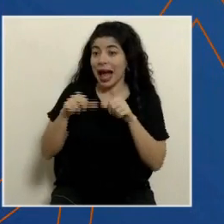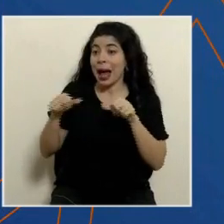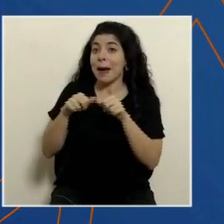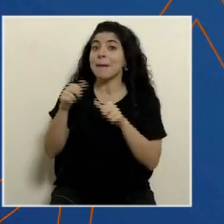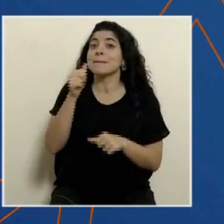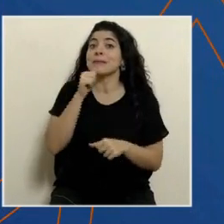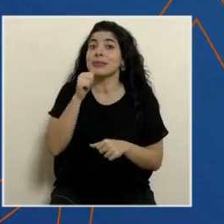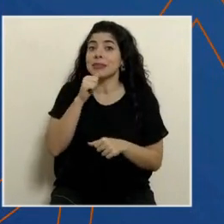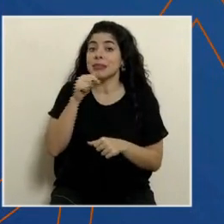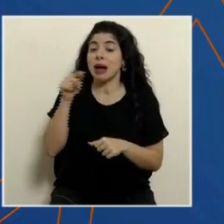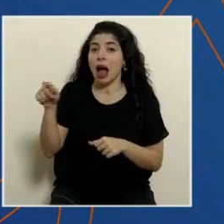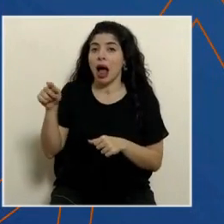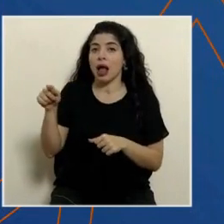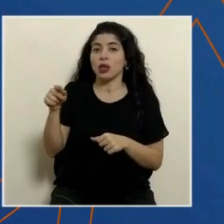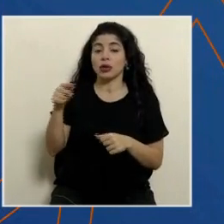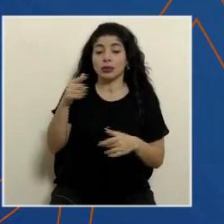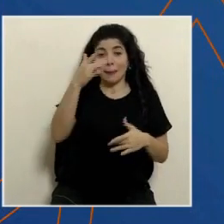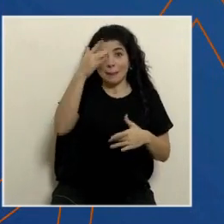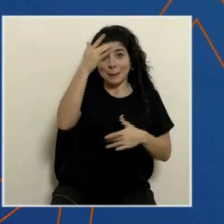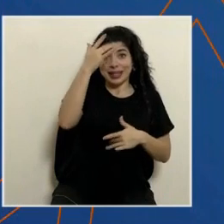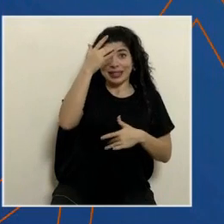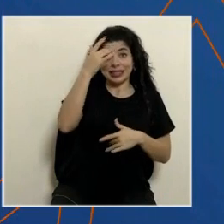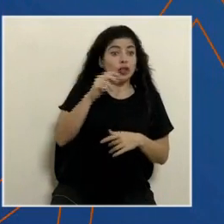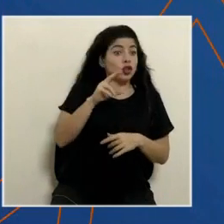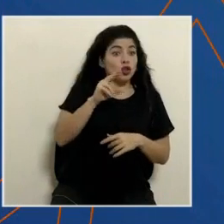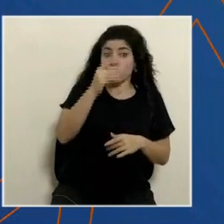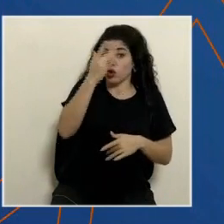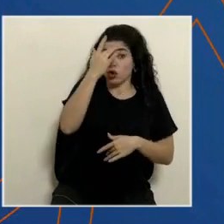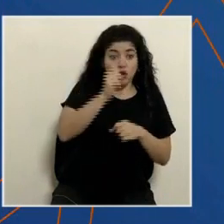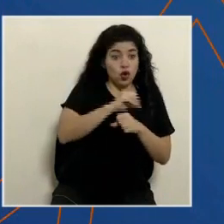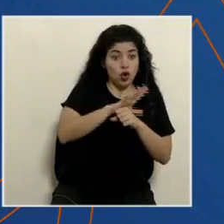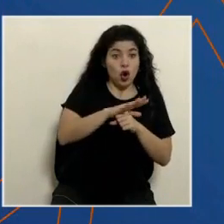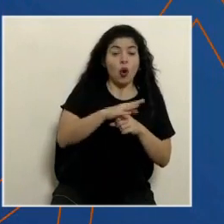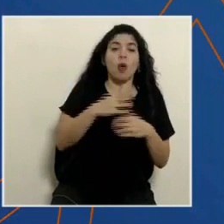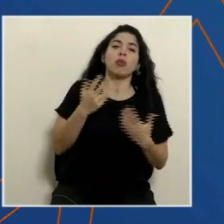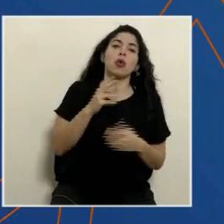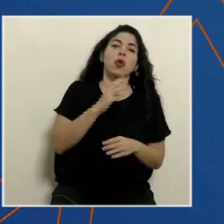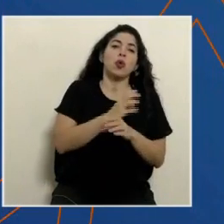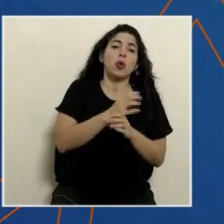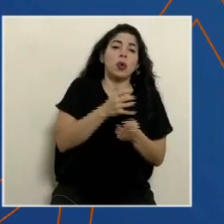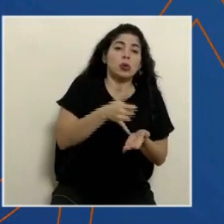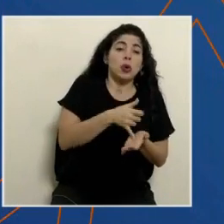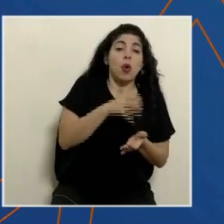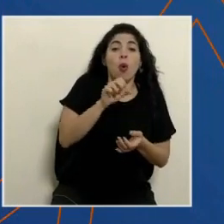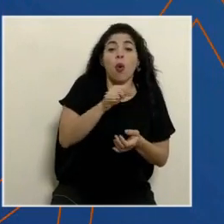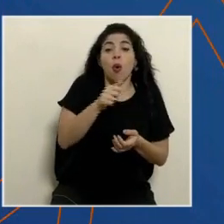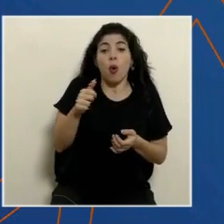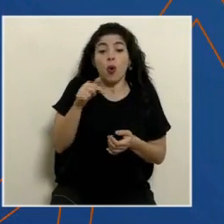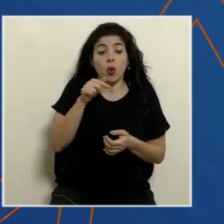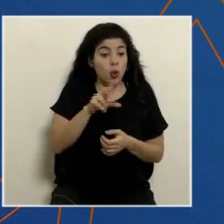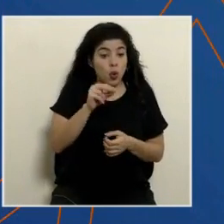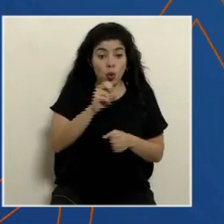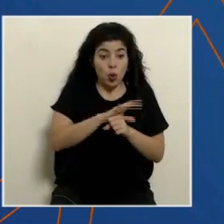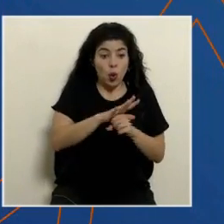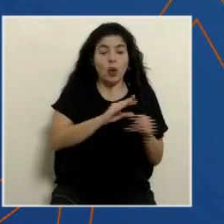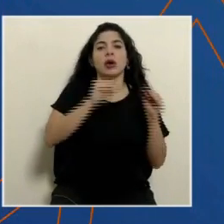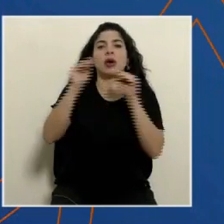se trasladarían pacientes no COVID, sean de UCI o sean de otro tipo de